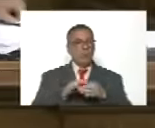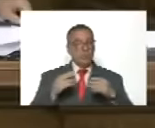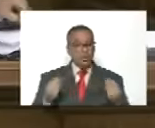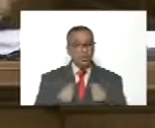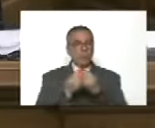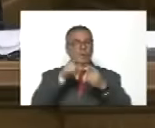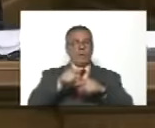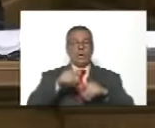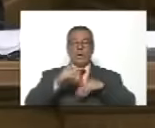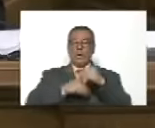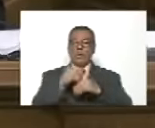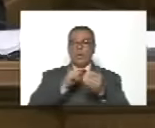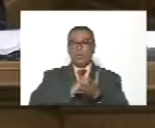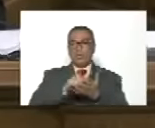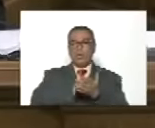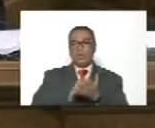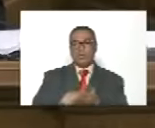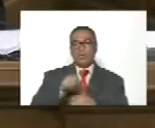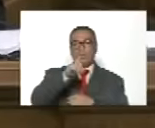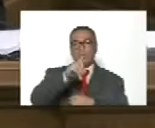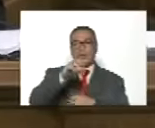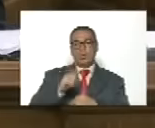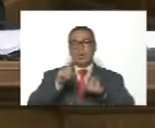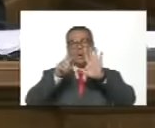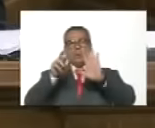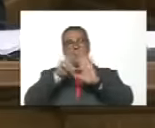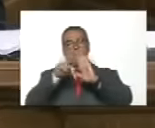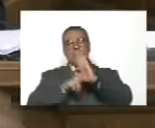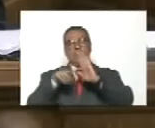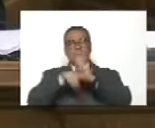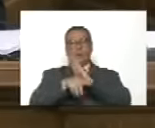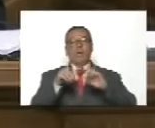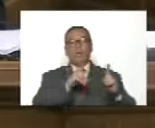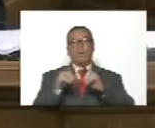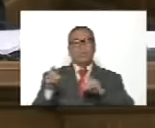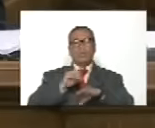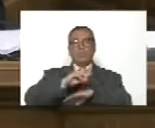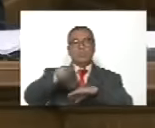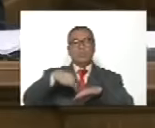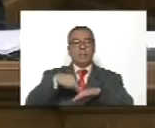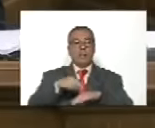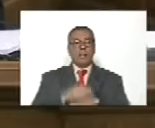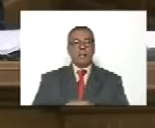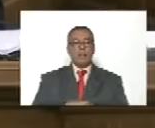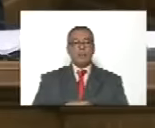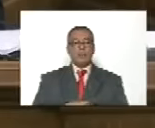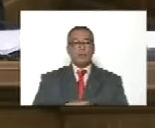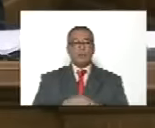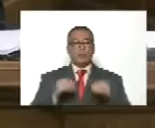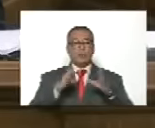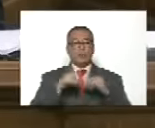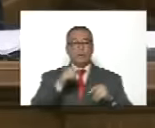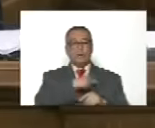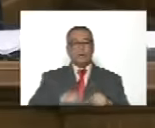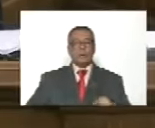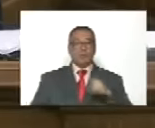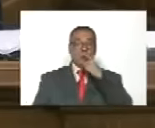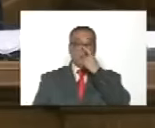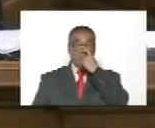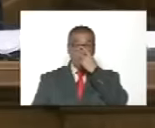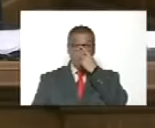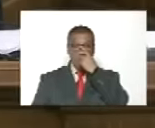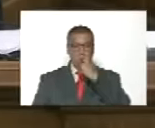de conformidad con lo establecido en el artículo 106 del Reglamento Interior y debates de la Asamblea Nacional. Es todo, ciudadano presidente.